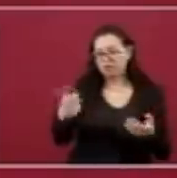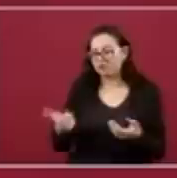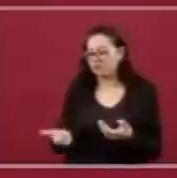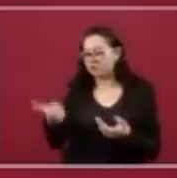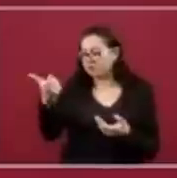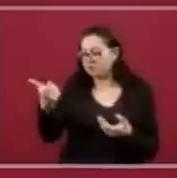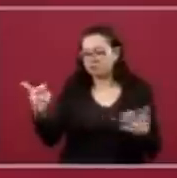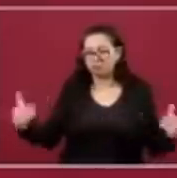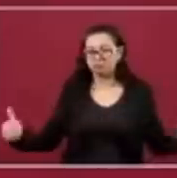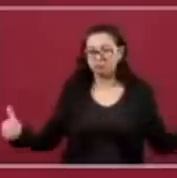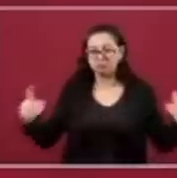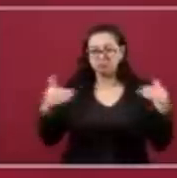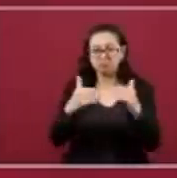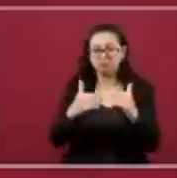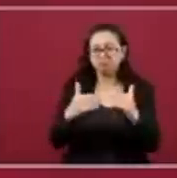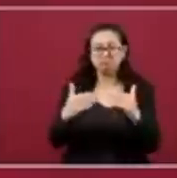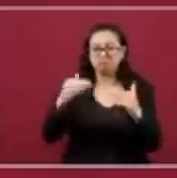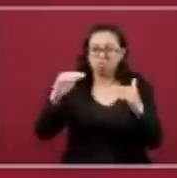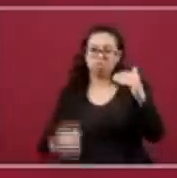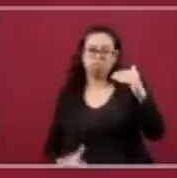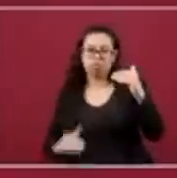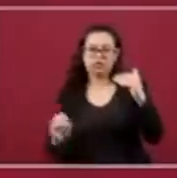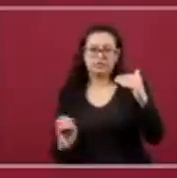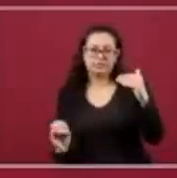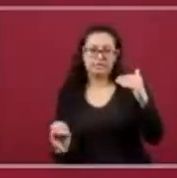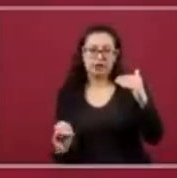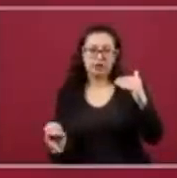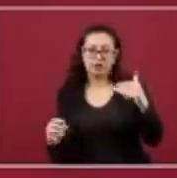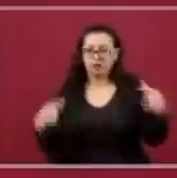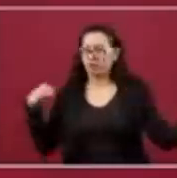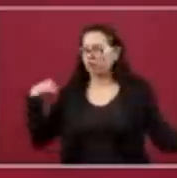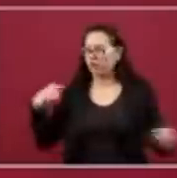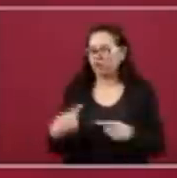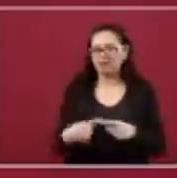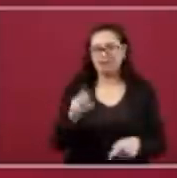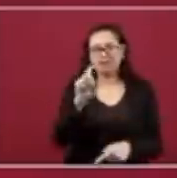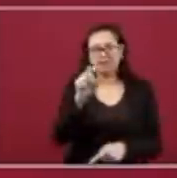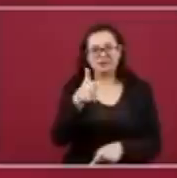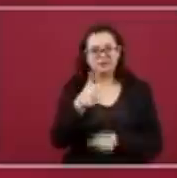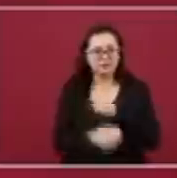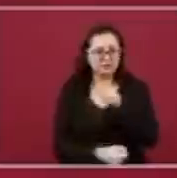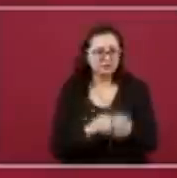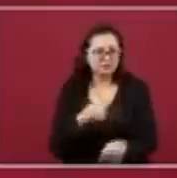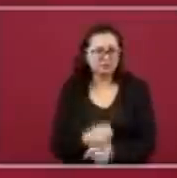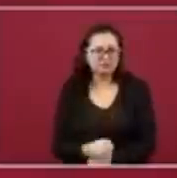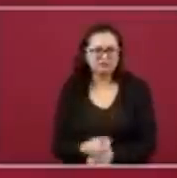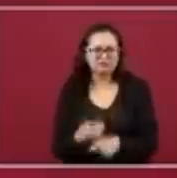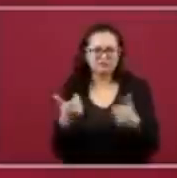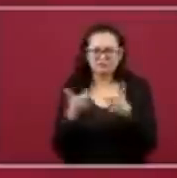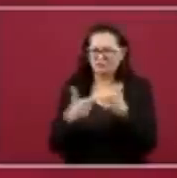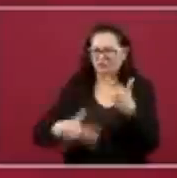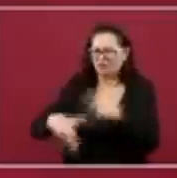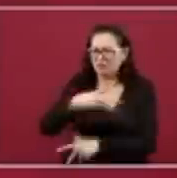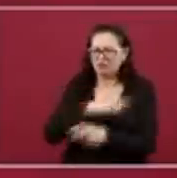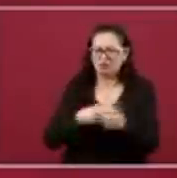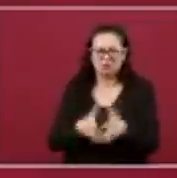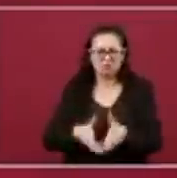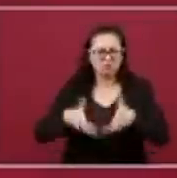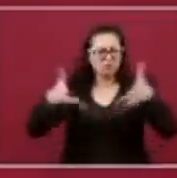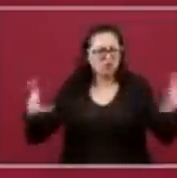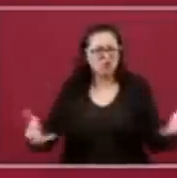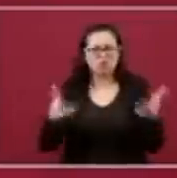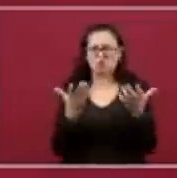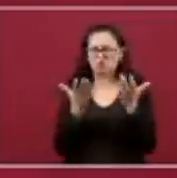es casi cero en 36 años. Entonces, si no hay crecimiento económico, no hay empleos, no